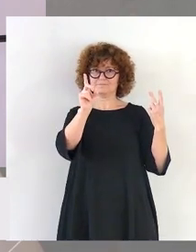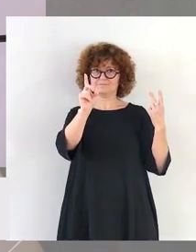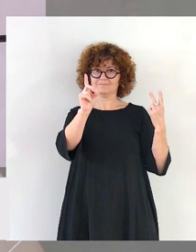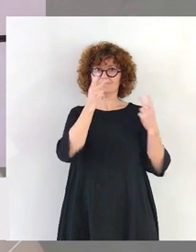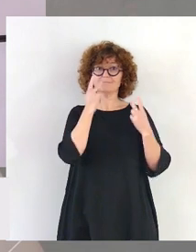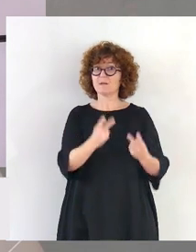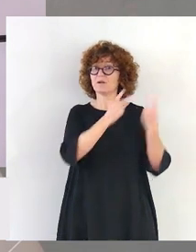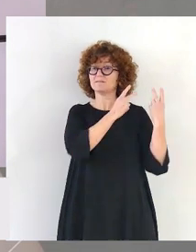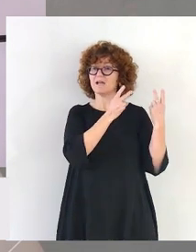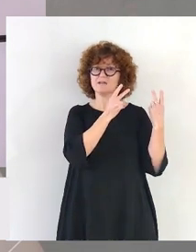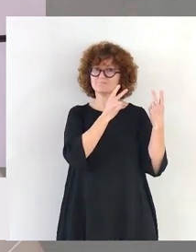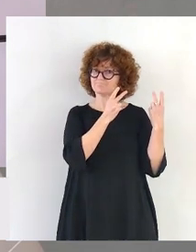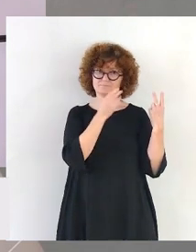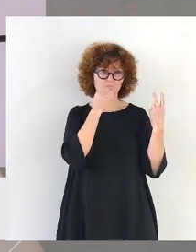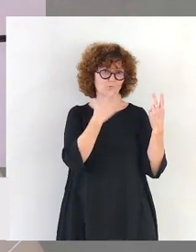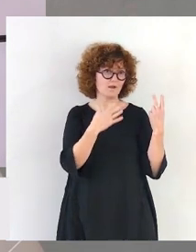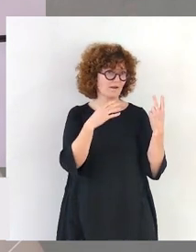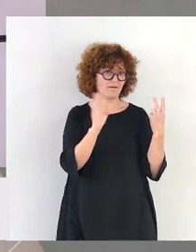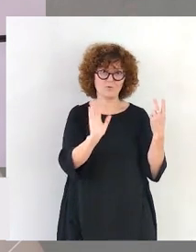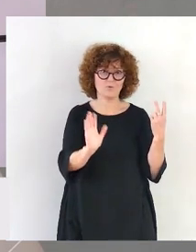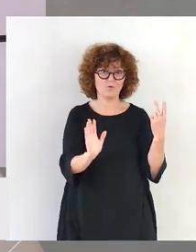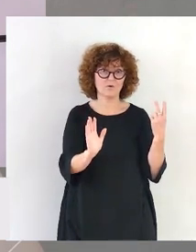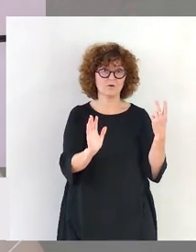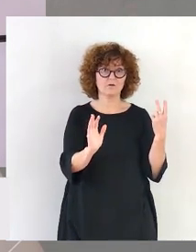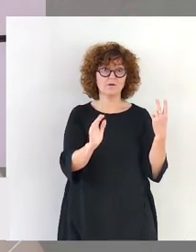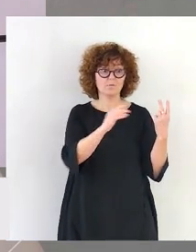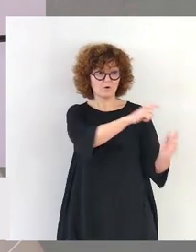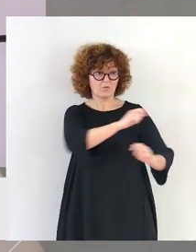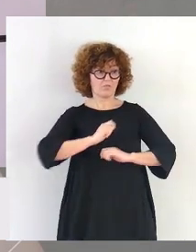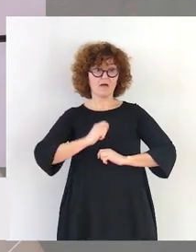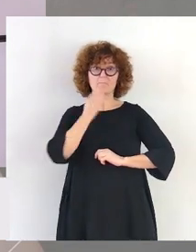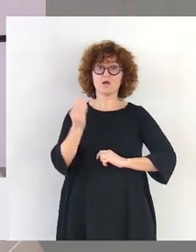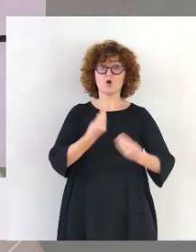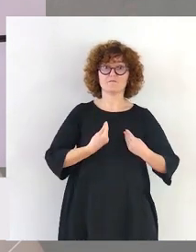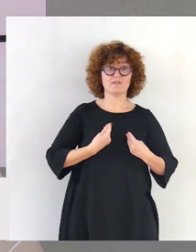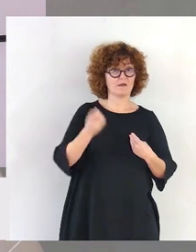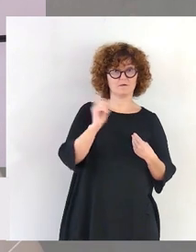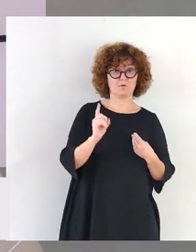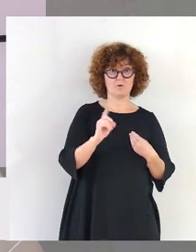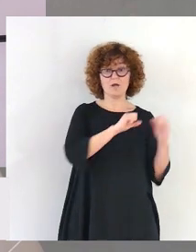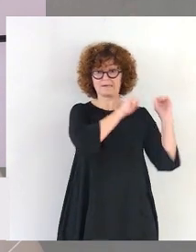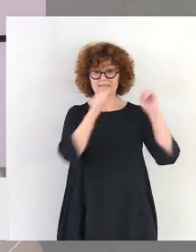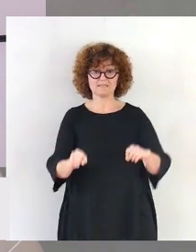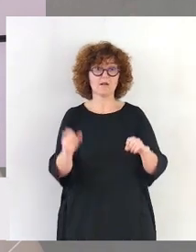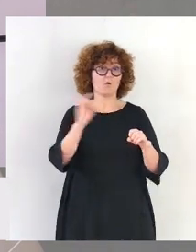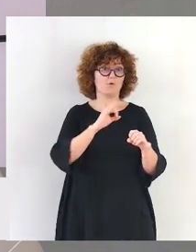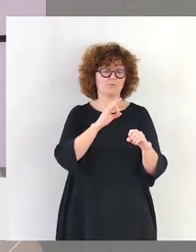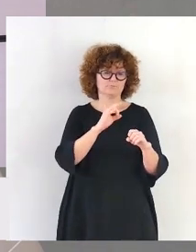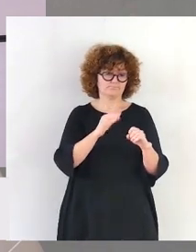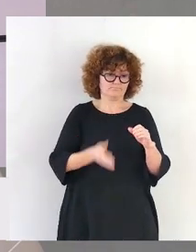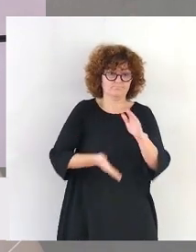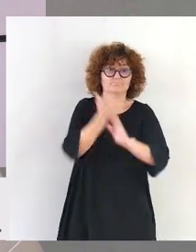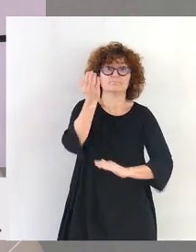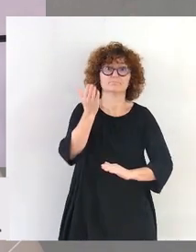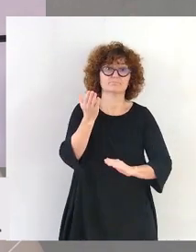es muy mala idea mirar para atrás no le va a dar a usted mejores condiciones y lo que va a hacer es o retrasarlo o hacerlo imposible y a usted le va a